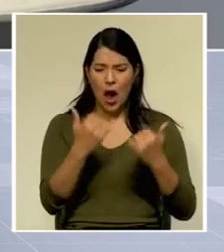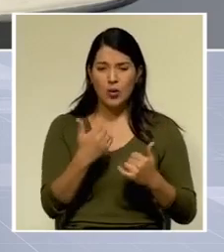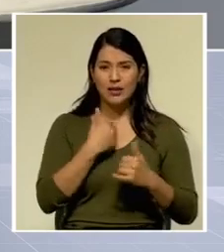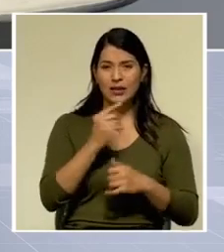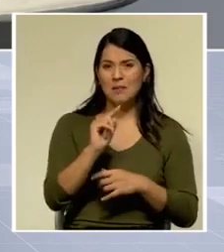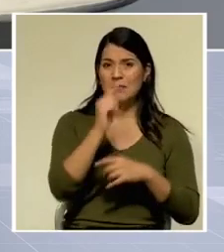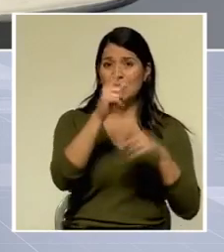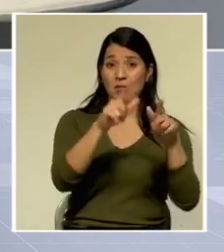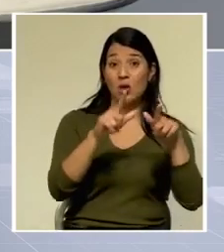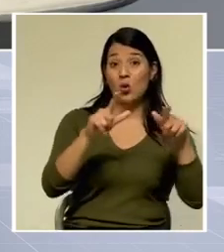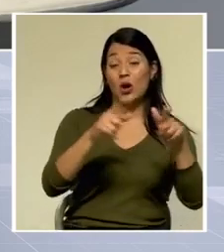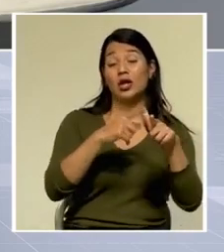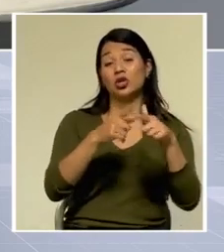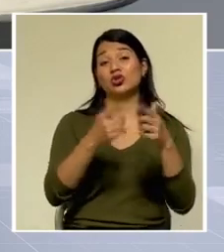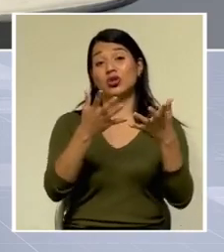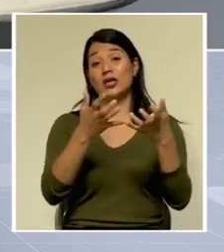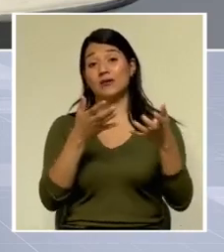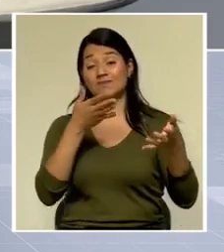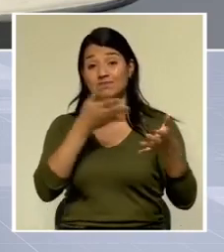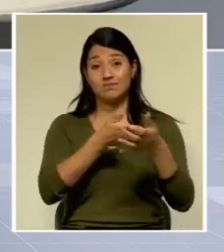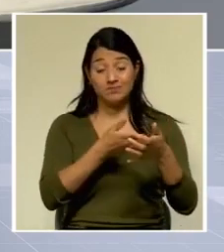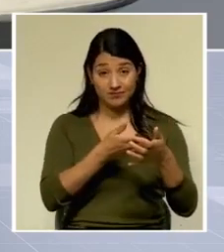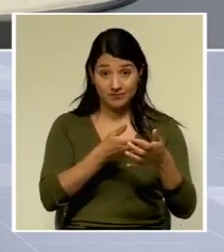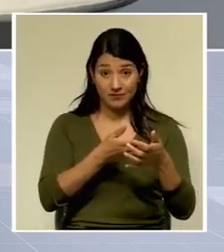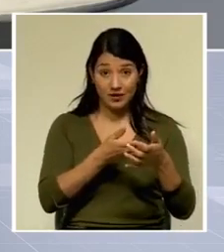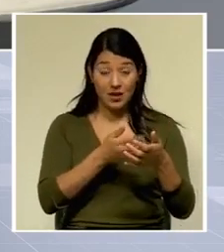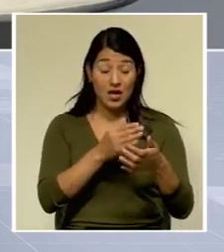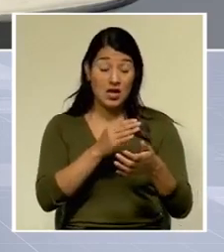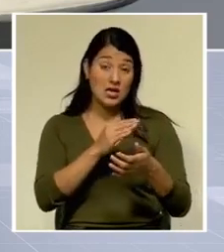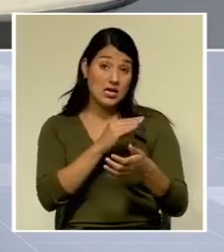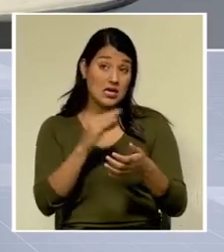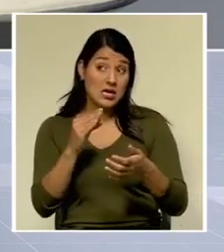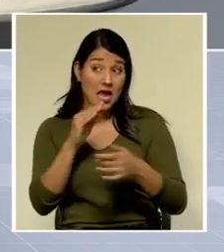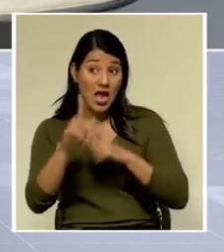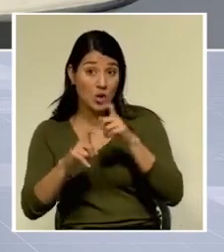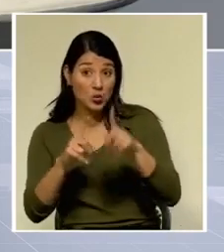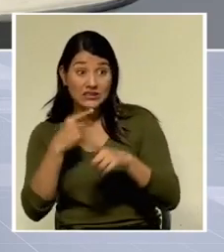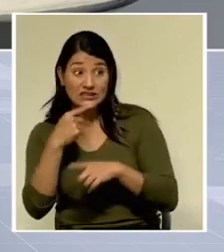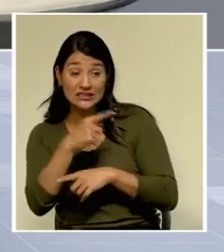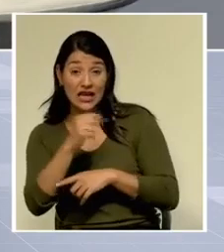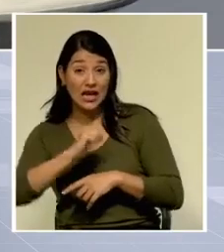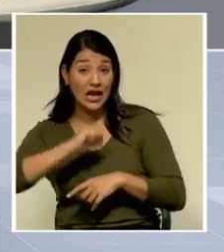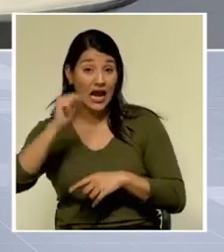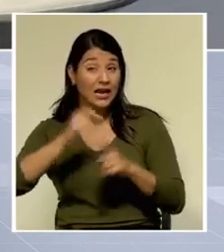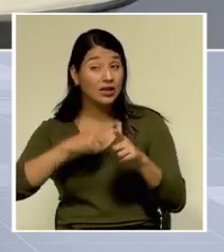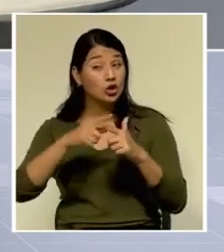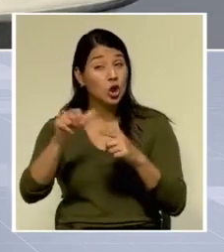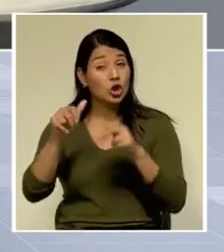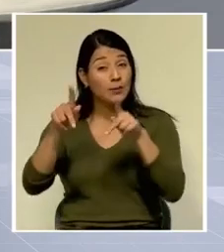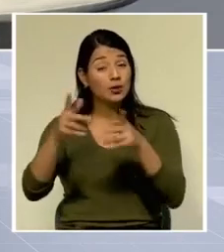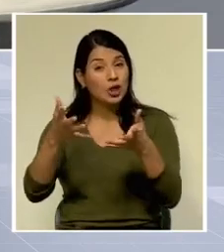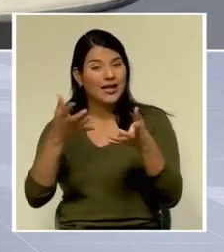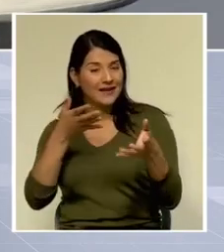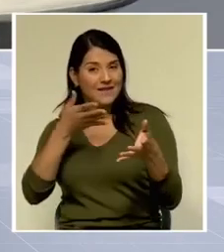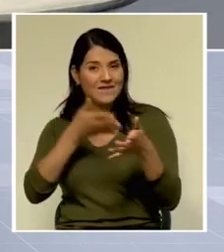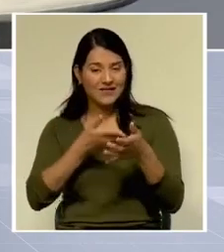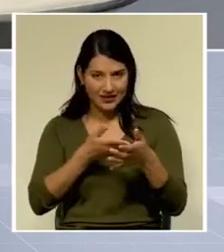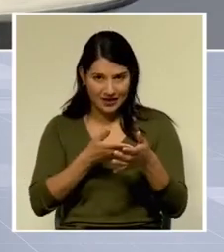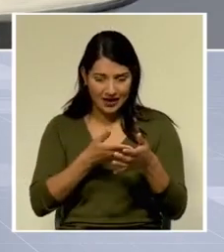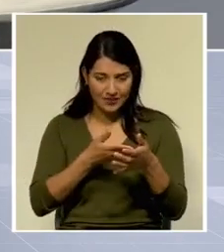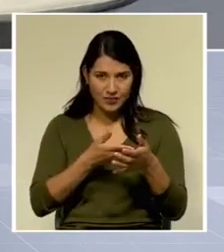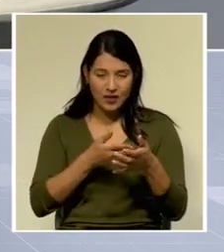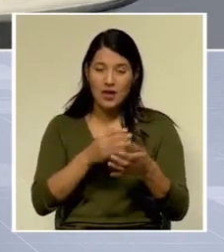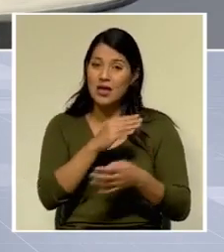marca una preferencia en las encuestas, y por lo tanto hay oscuras fuerzas que quieren dañarla, y esta